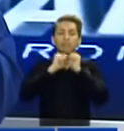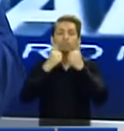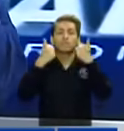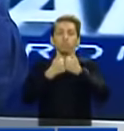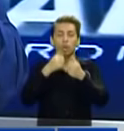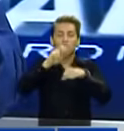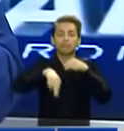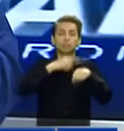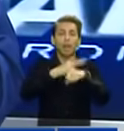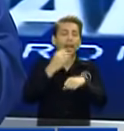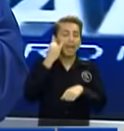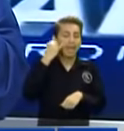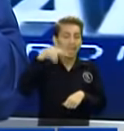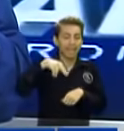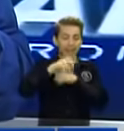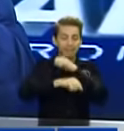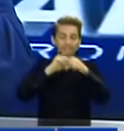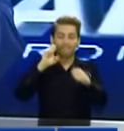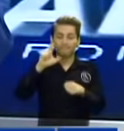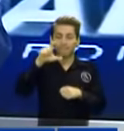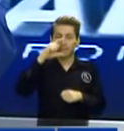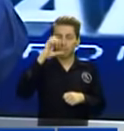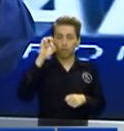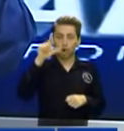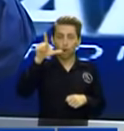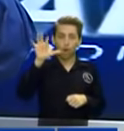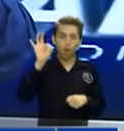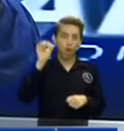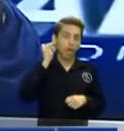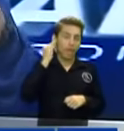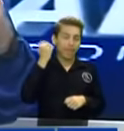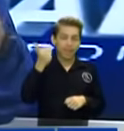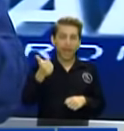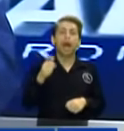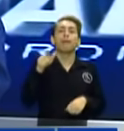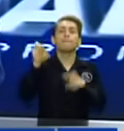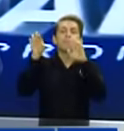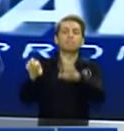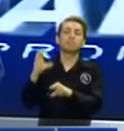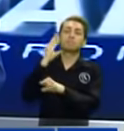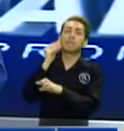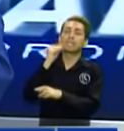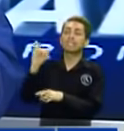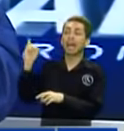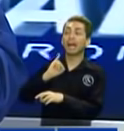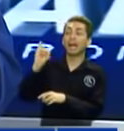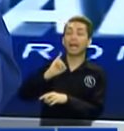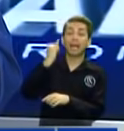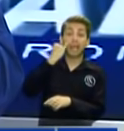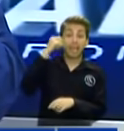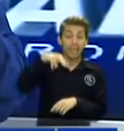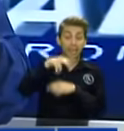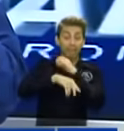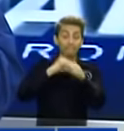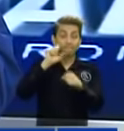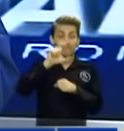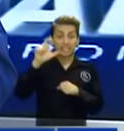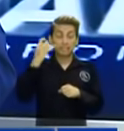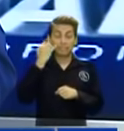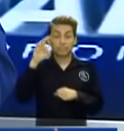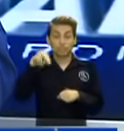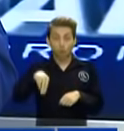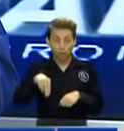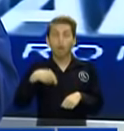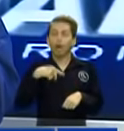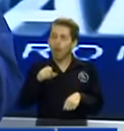volver a sentar los infectólogos con economistas, con todo el mundo, a hablar sobre los protocolos de seguridad, porque no solo